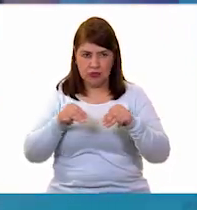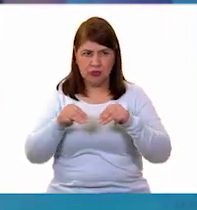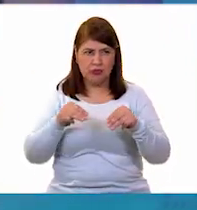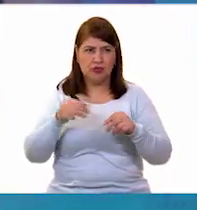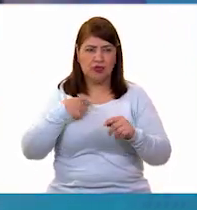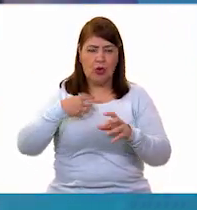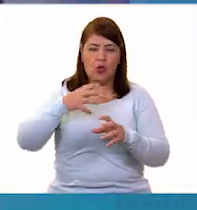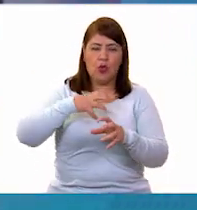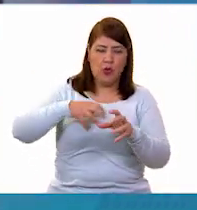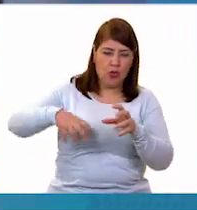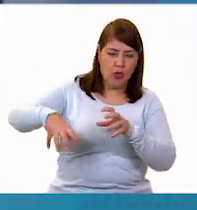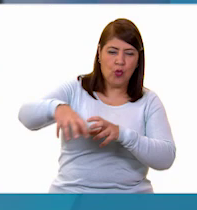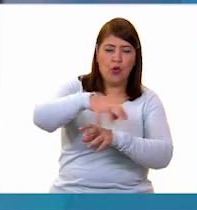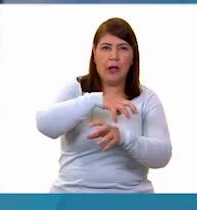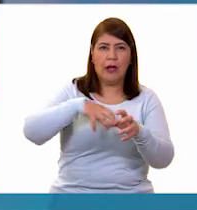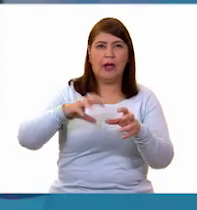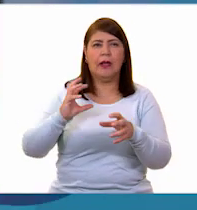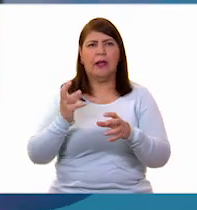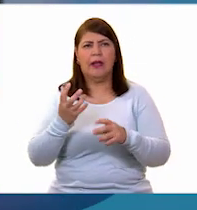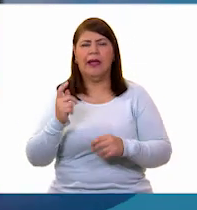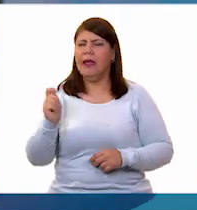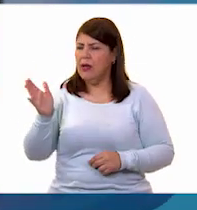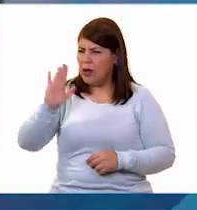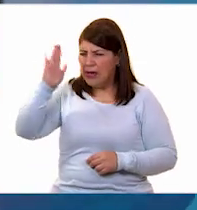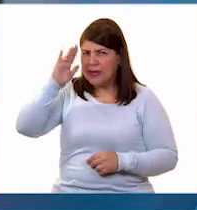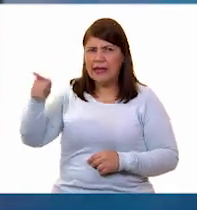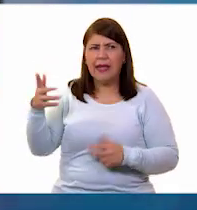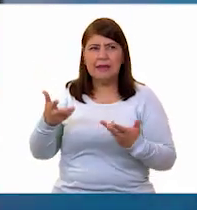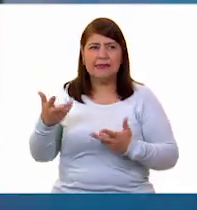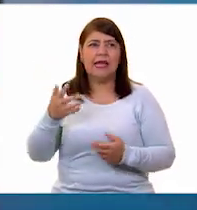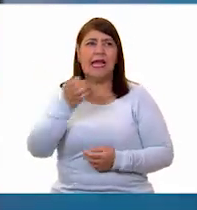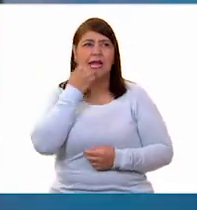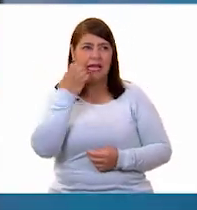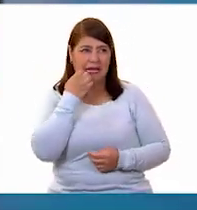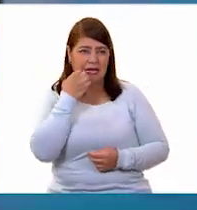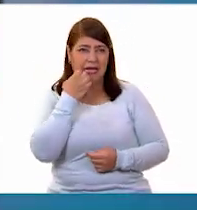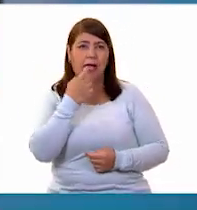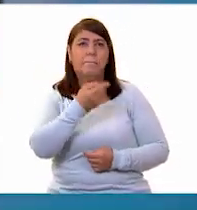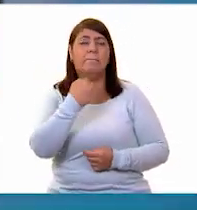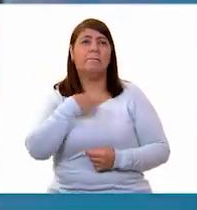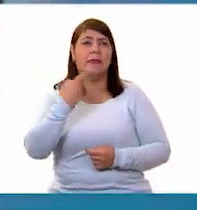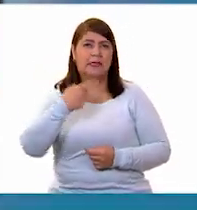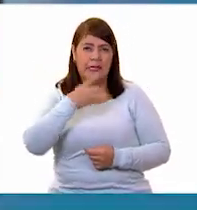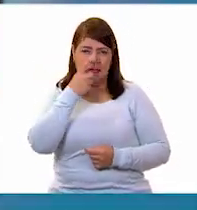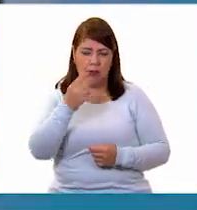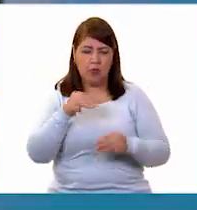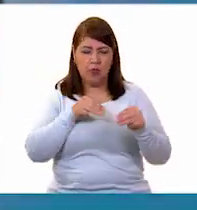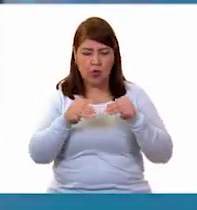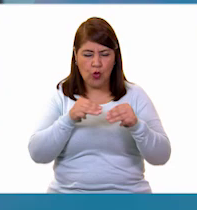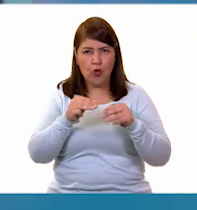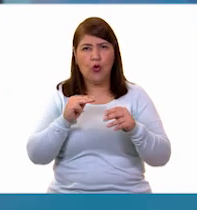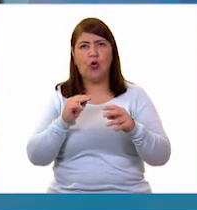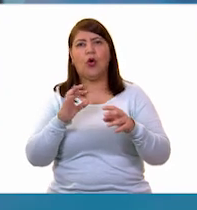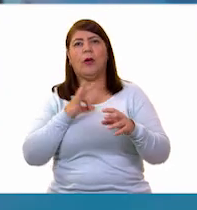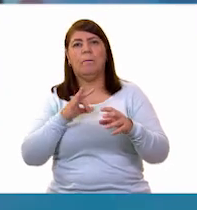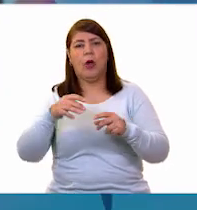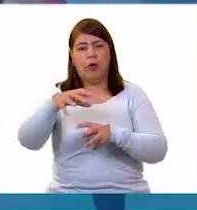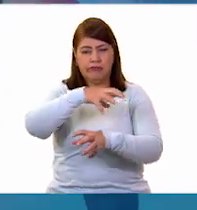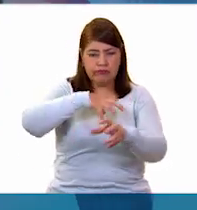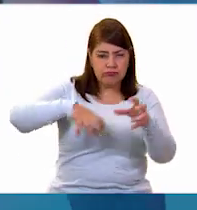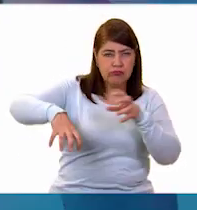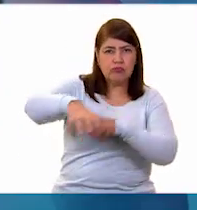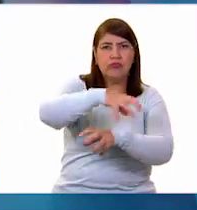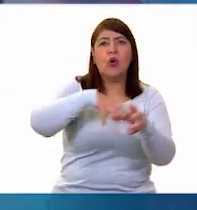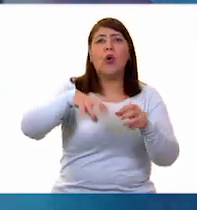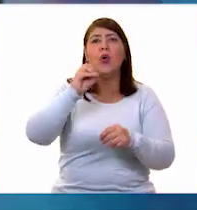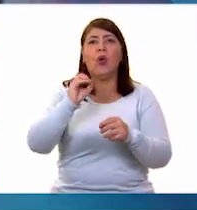movimiento de rotación. Hola, Masari, ¿qué haces? Es que en la escuela me dejaron una tarea sobre movimiento de rotación y traslación de la Tierra, pero me